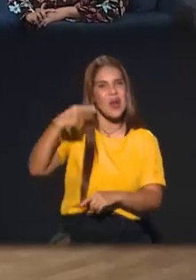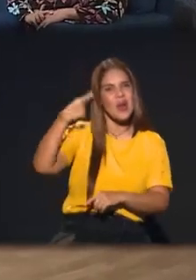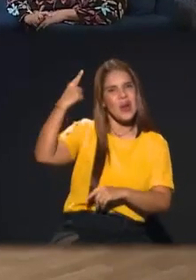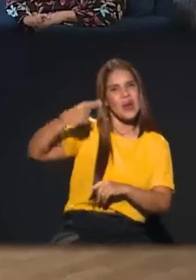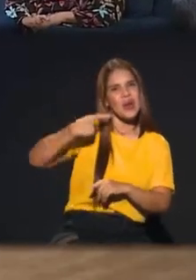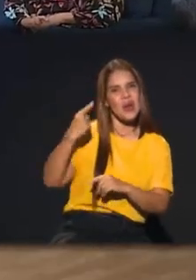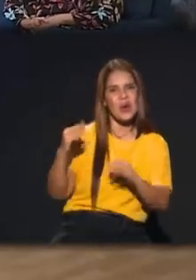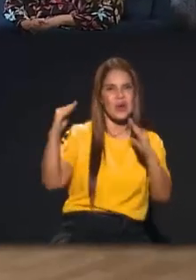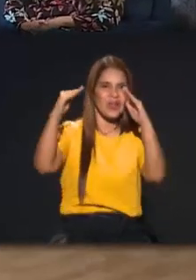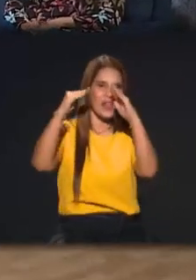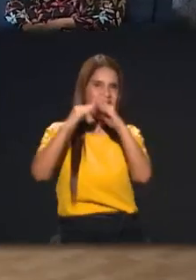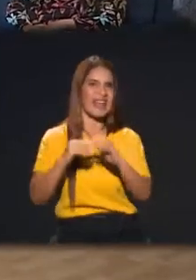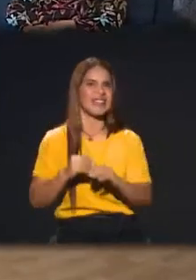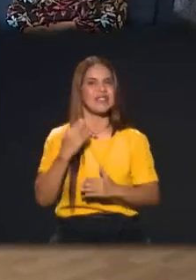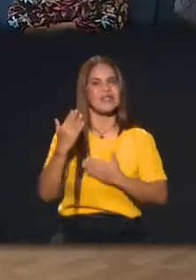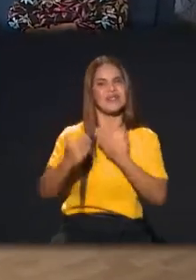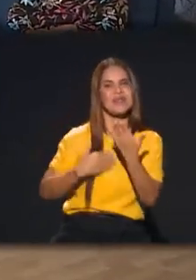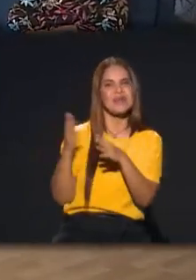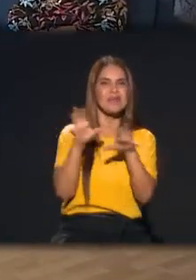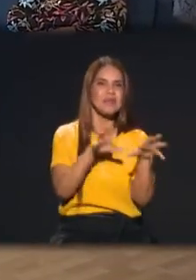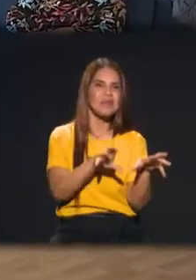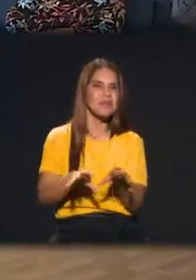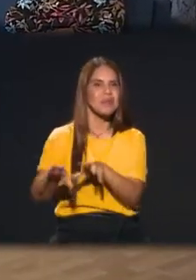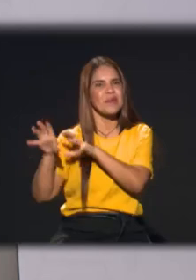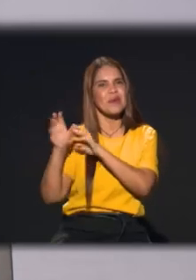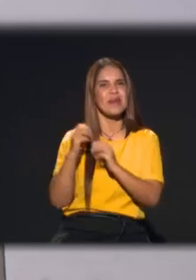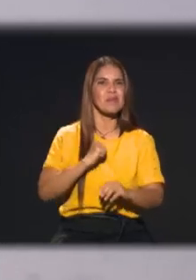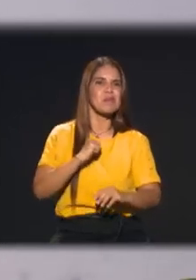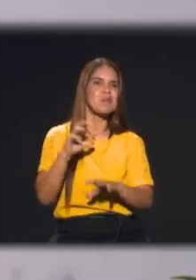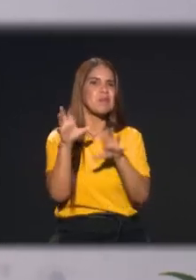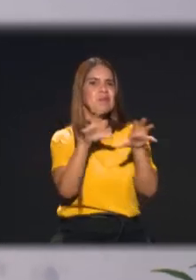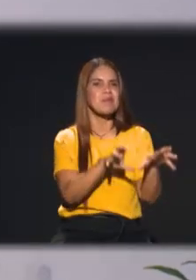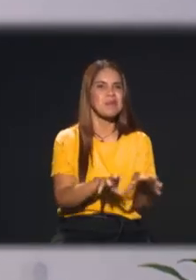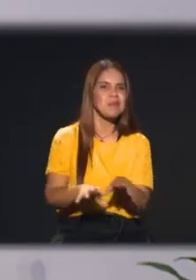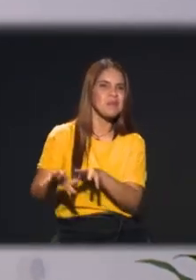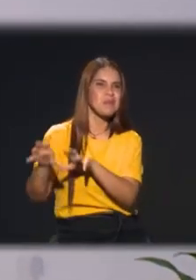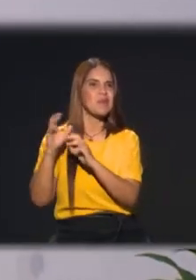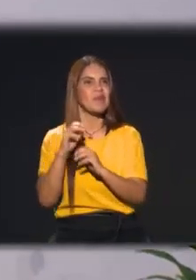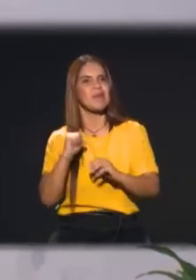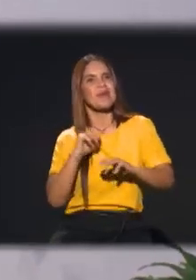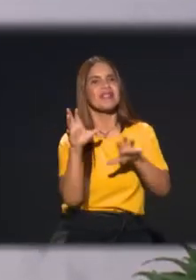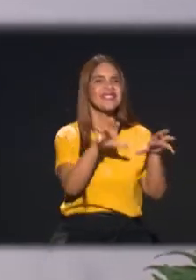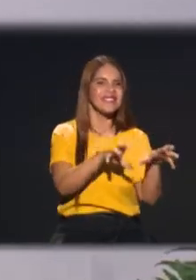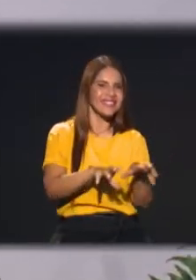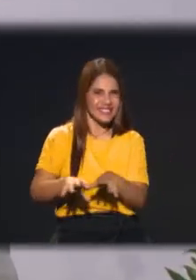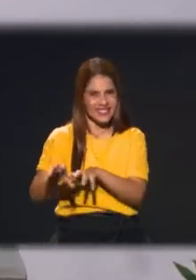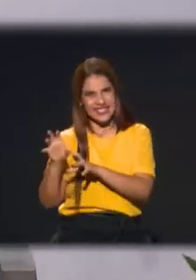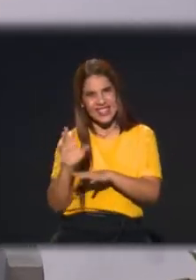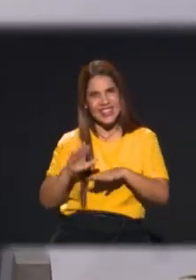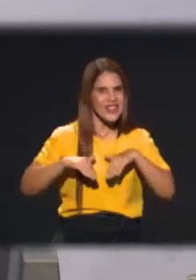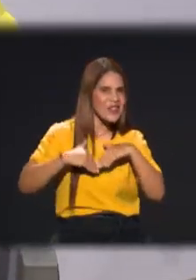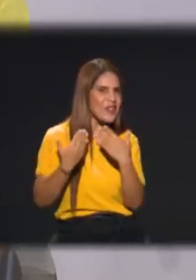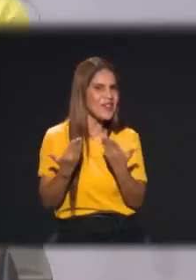rancho, Zafarrancho, tiene movimiento, tiene movimiento. Tiene movimiento,